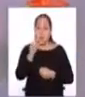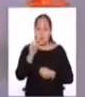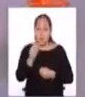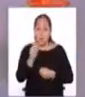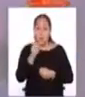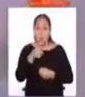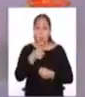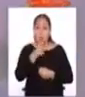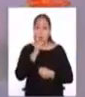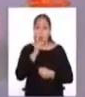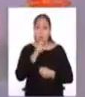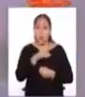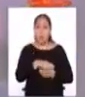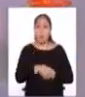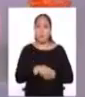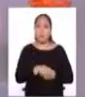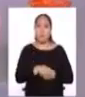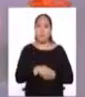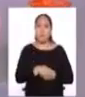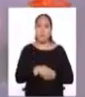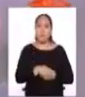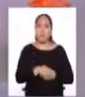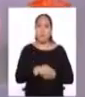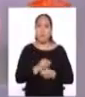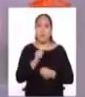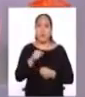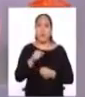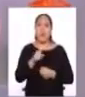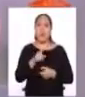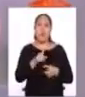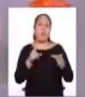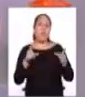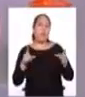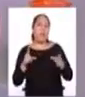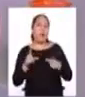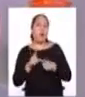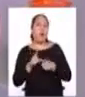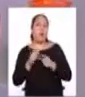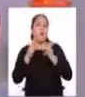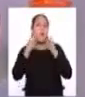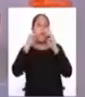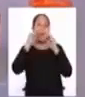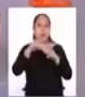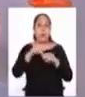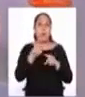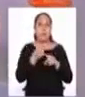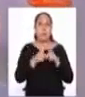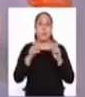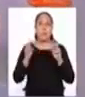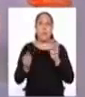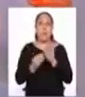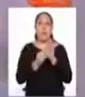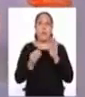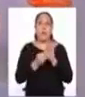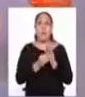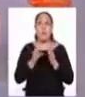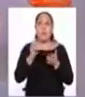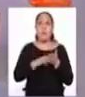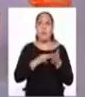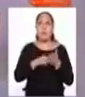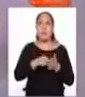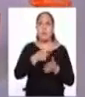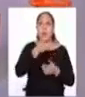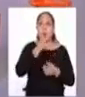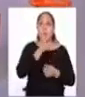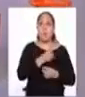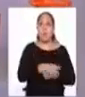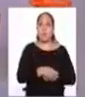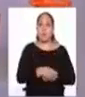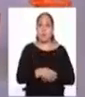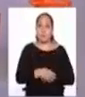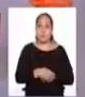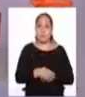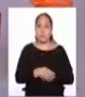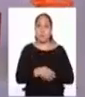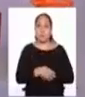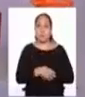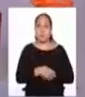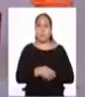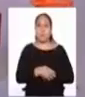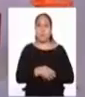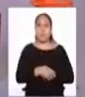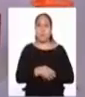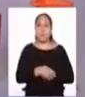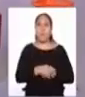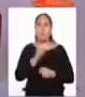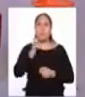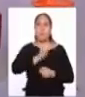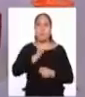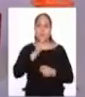cantidad de agua va a emular el mar. Pero, ¿qué te parece si añades un poco más de agua? Ah, ya. Exacto,